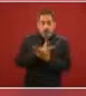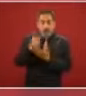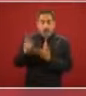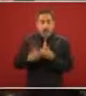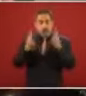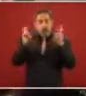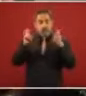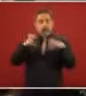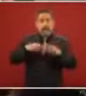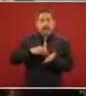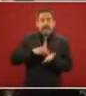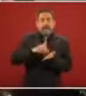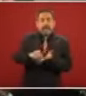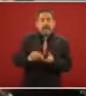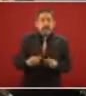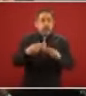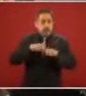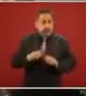Vida